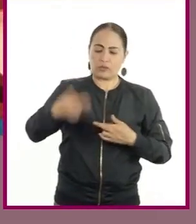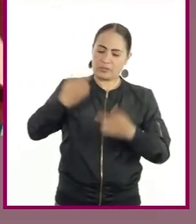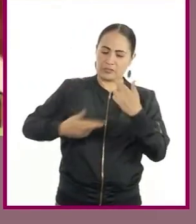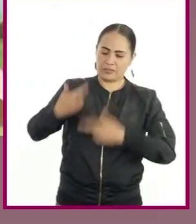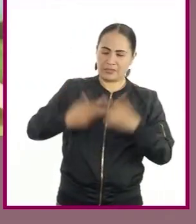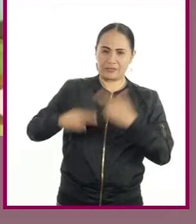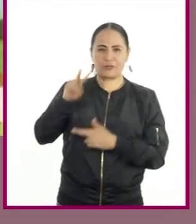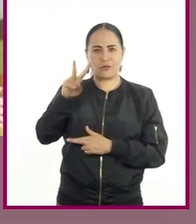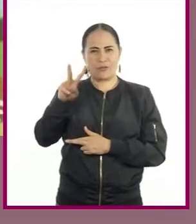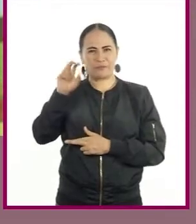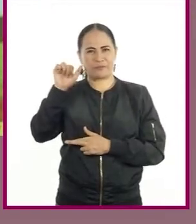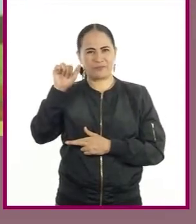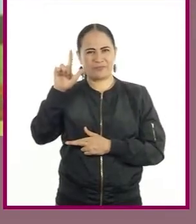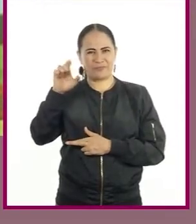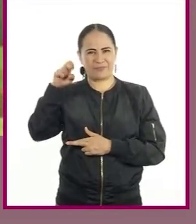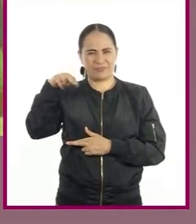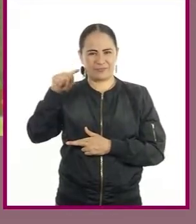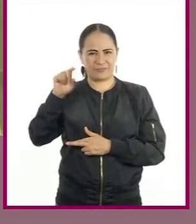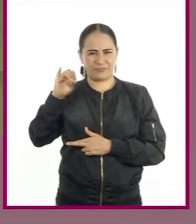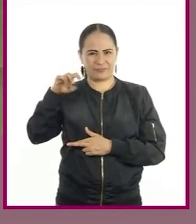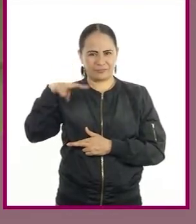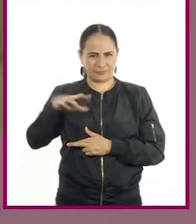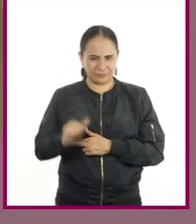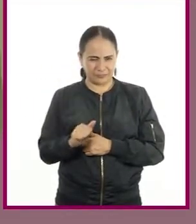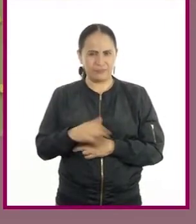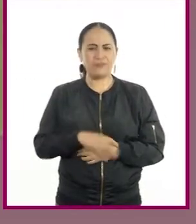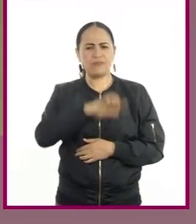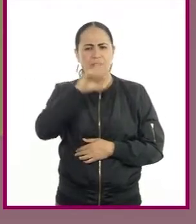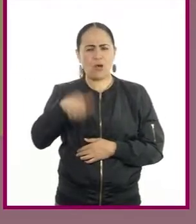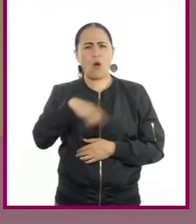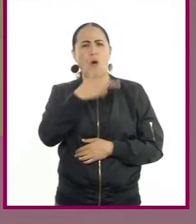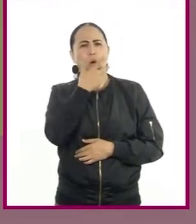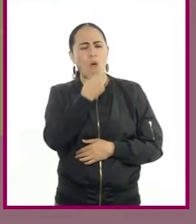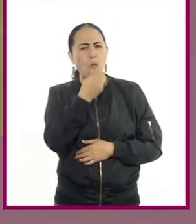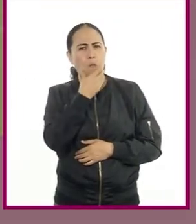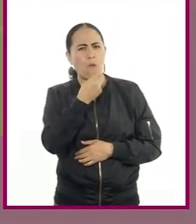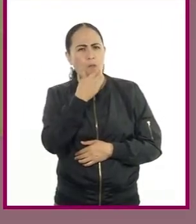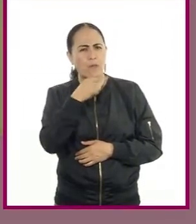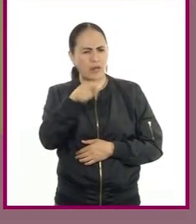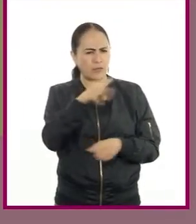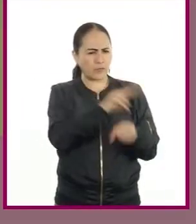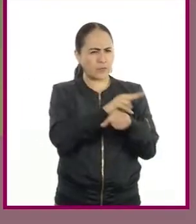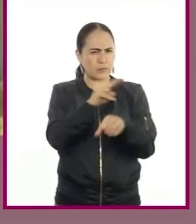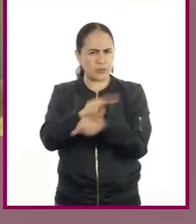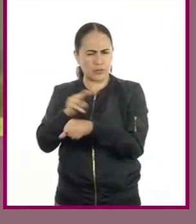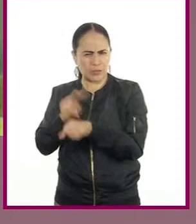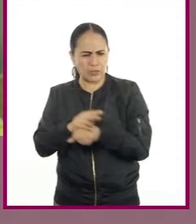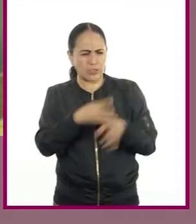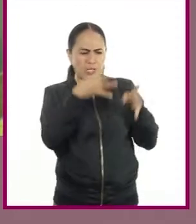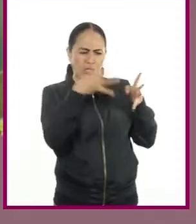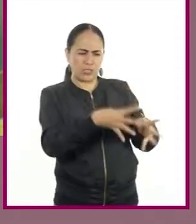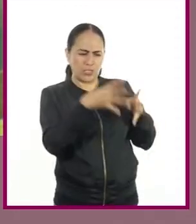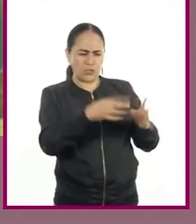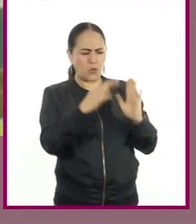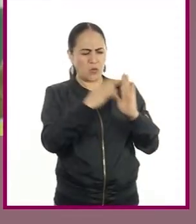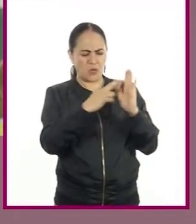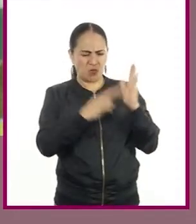Sin embargo, también llegó el vigilante, quien regañó a la niña por haber desobedecido el